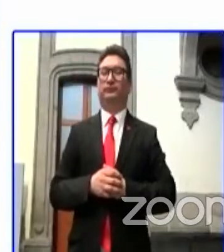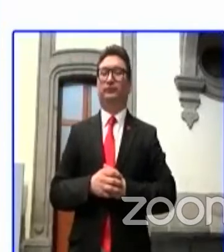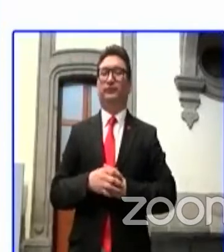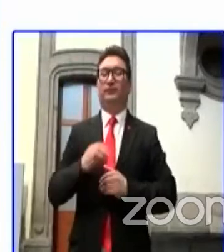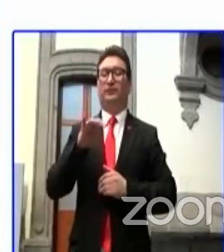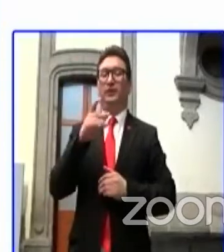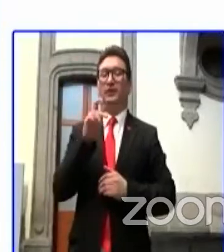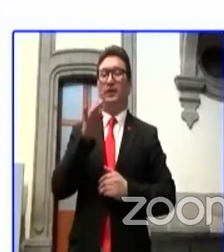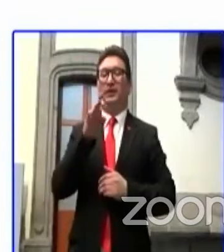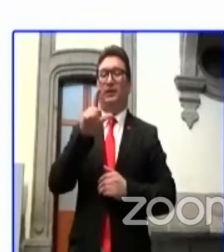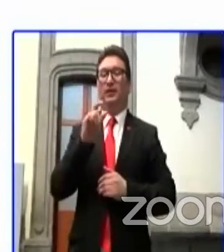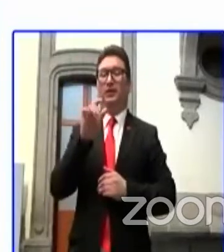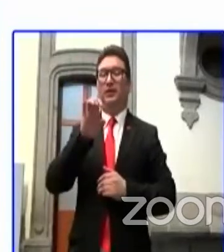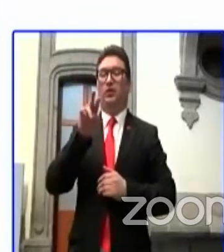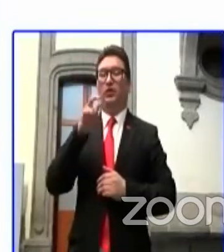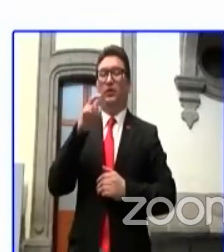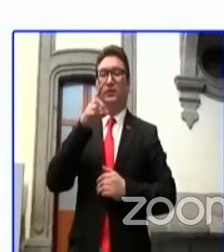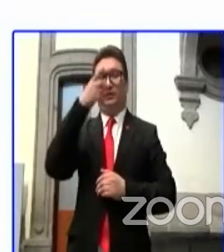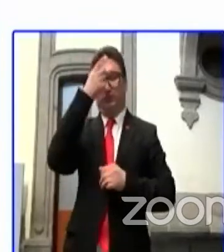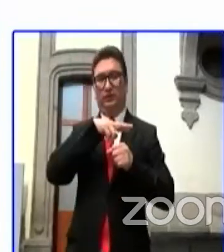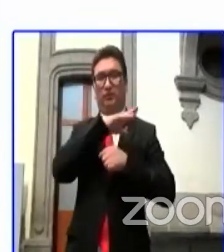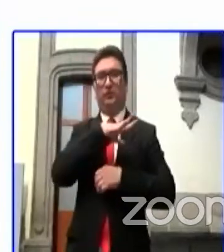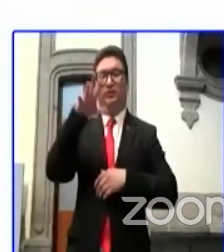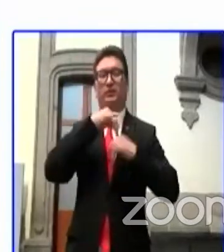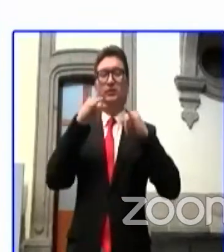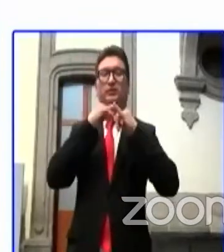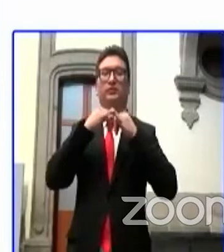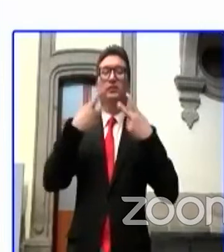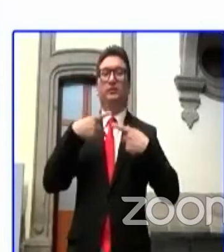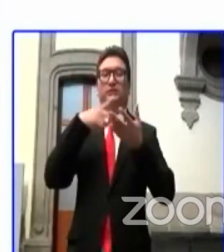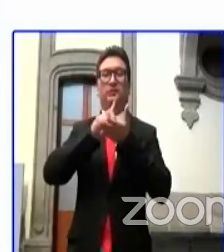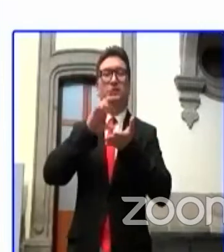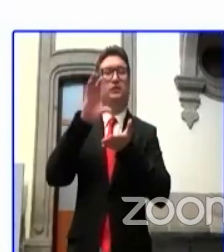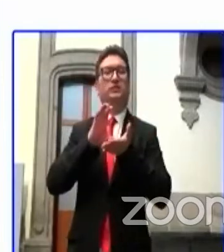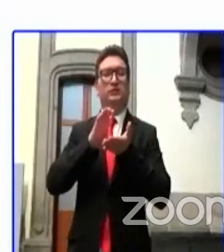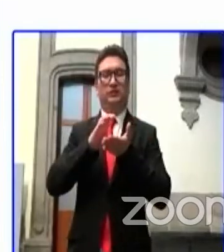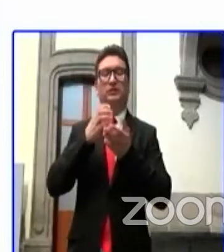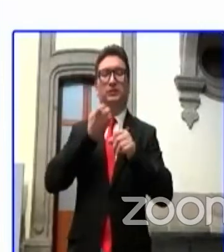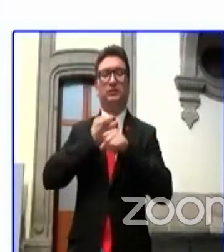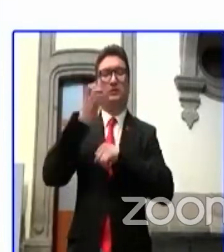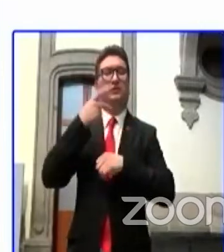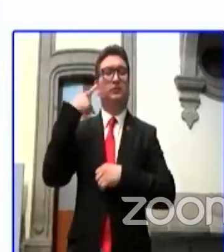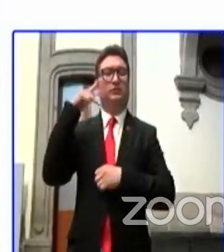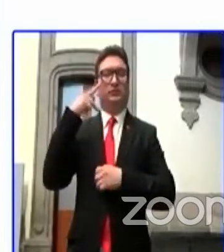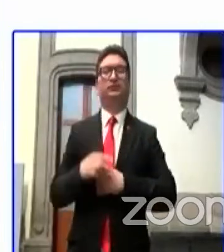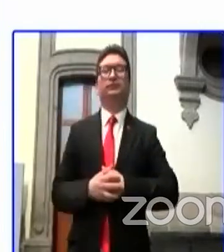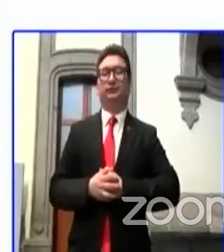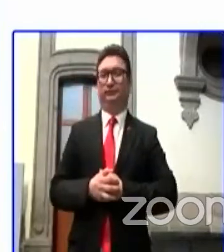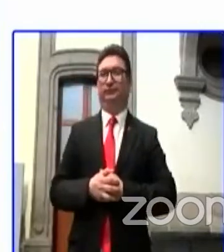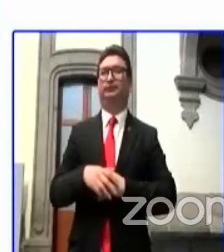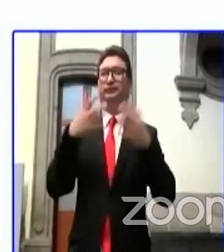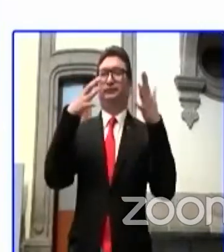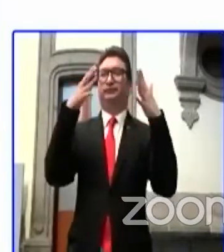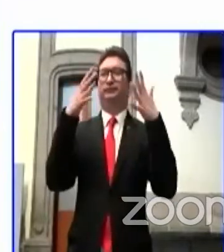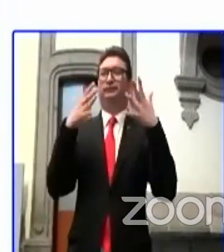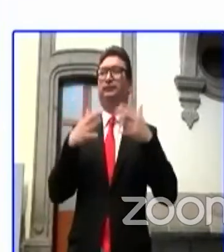Micaela Eugenio Márquez, directora general del Instituto de Discapacidad del Estado de Puebla.